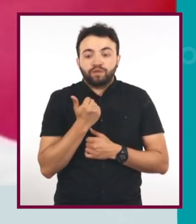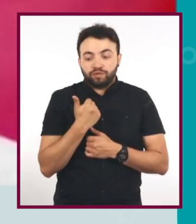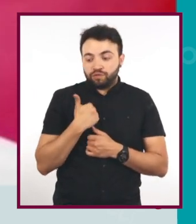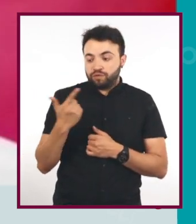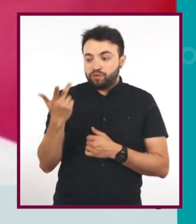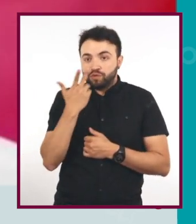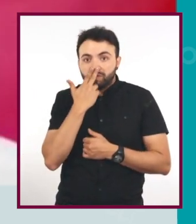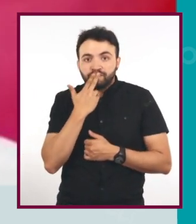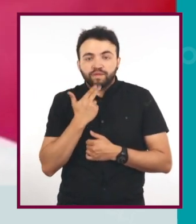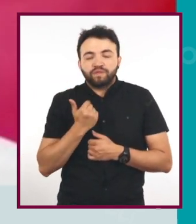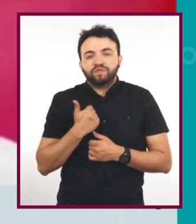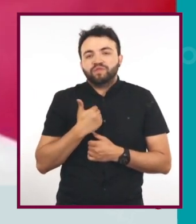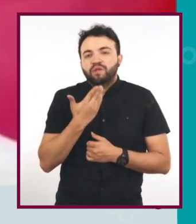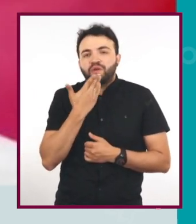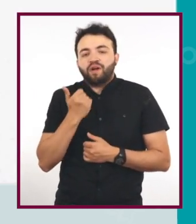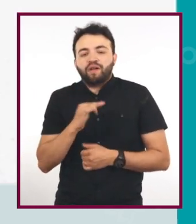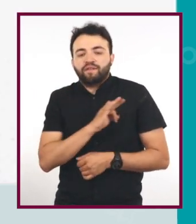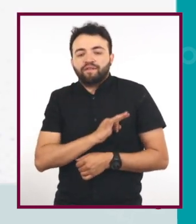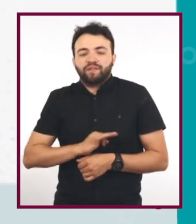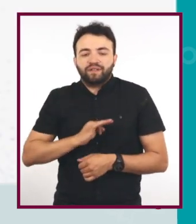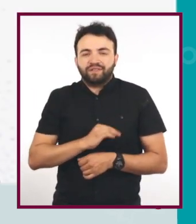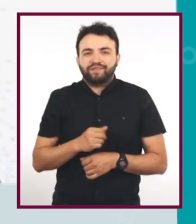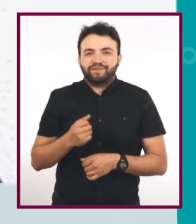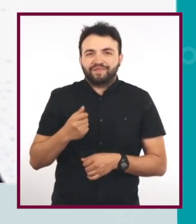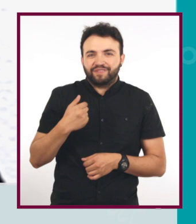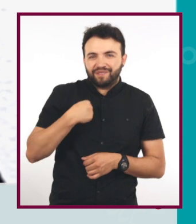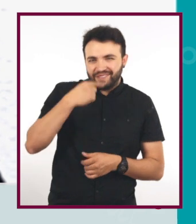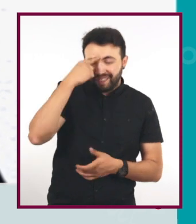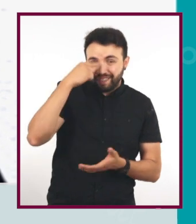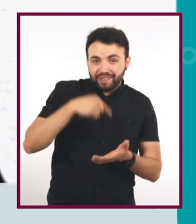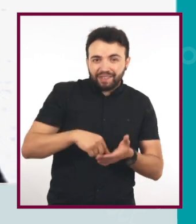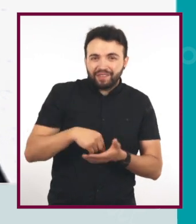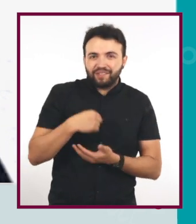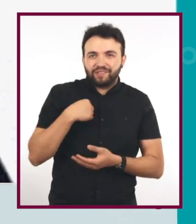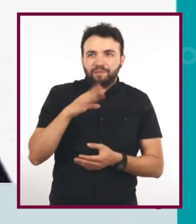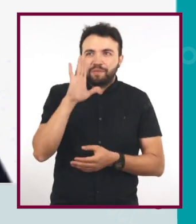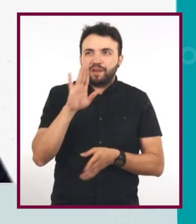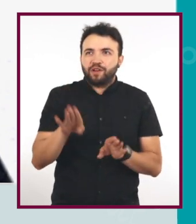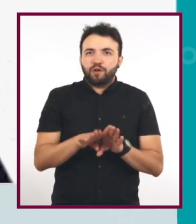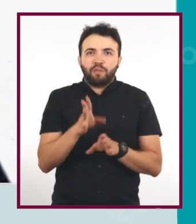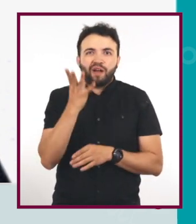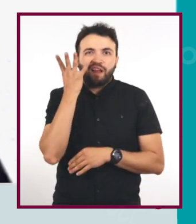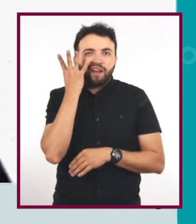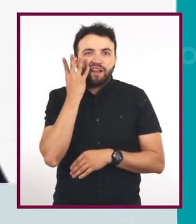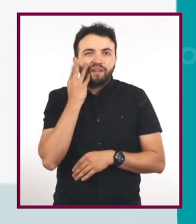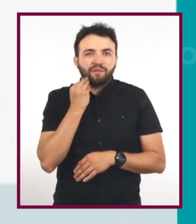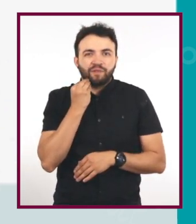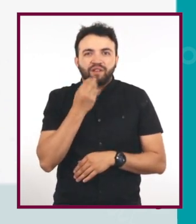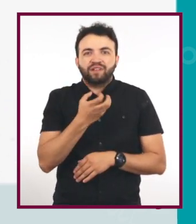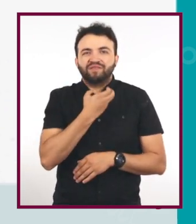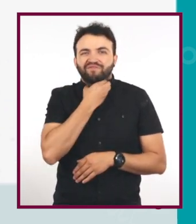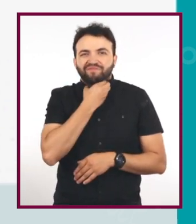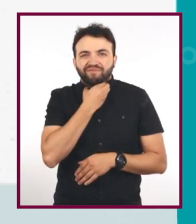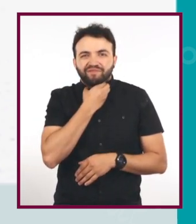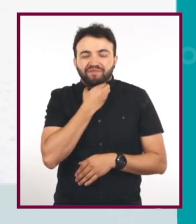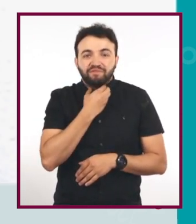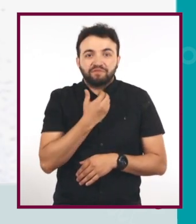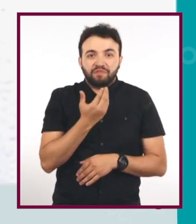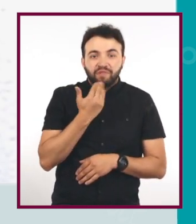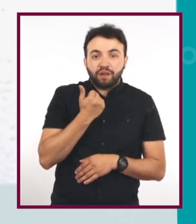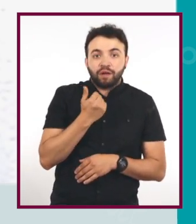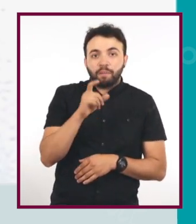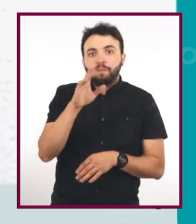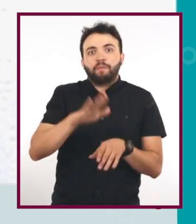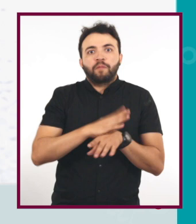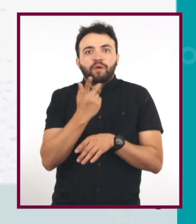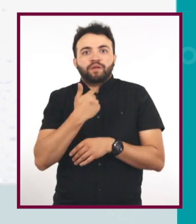sin ese dulce no sería feliz. Sería un sabor a limón muy ácido, porque, bueno, con